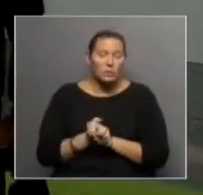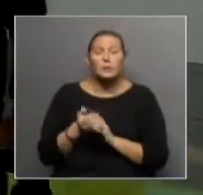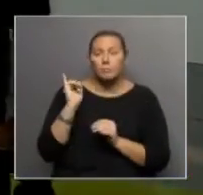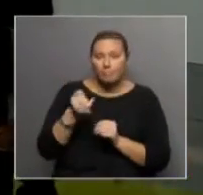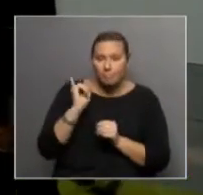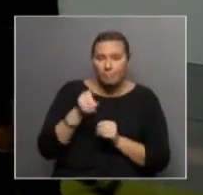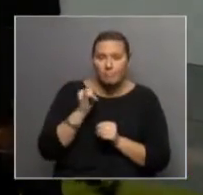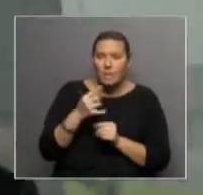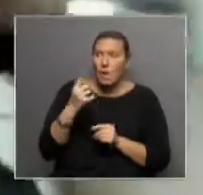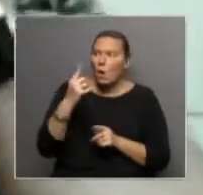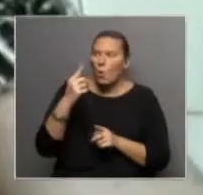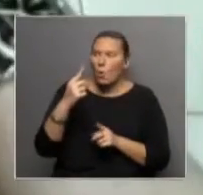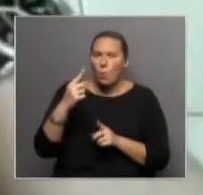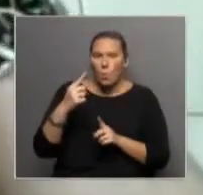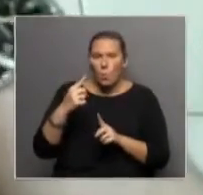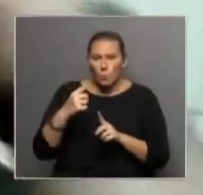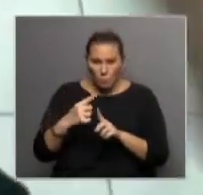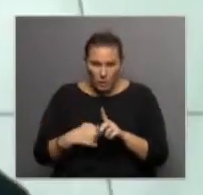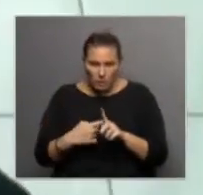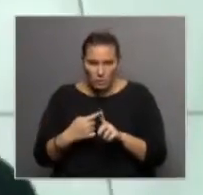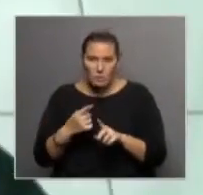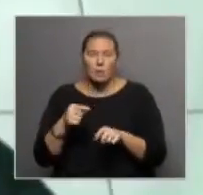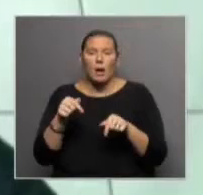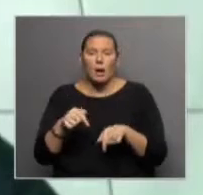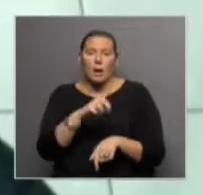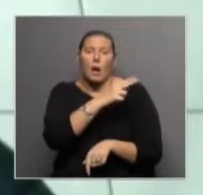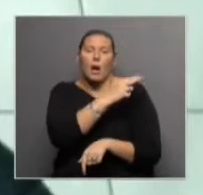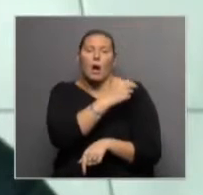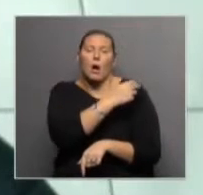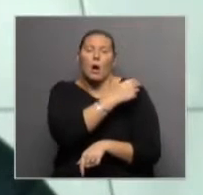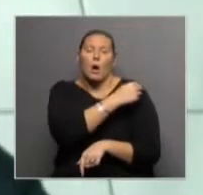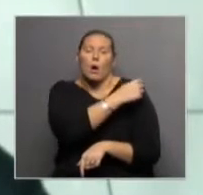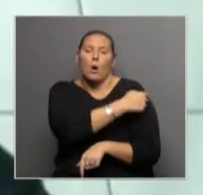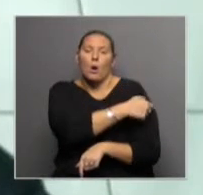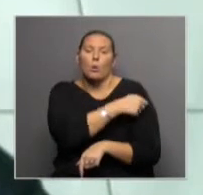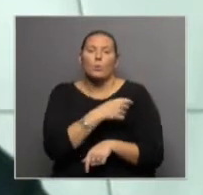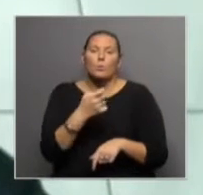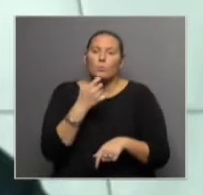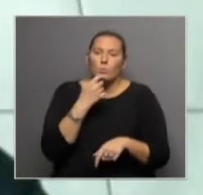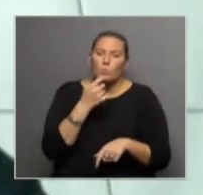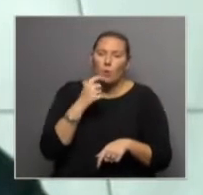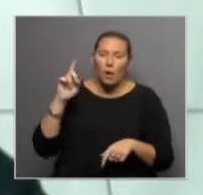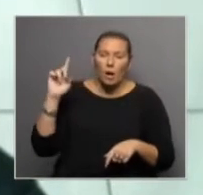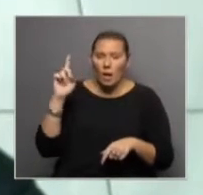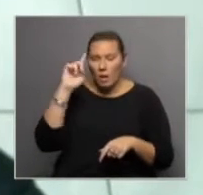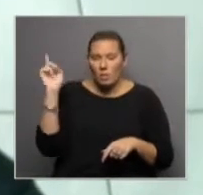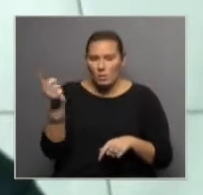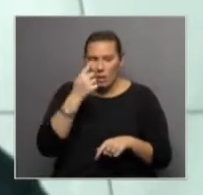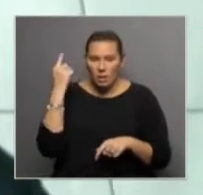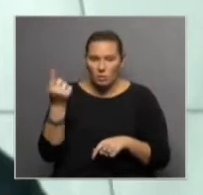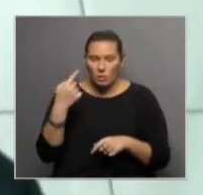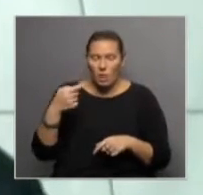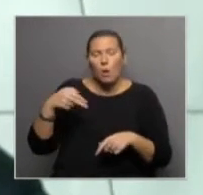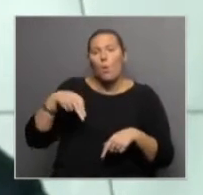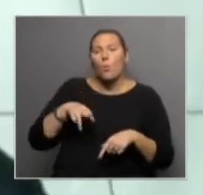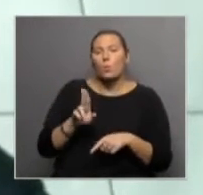Sí, hace un mes estoy con la Cruz Roja Internacional. Me han nominado director de la unidad forense, una unidad que